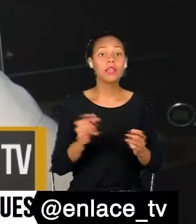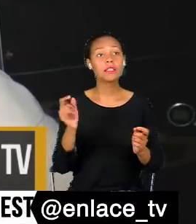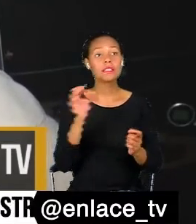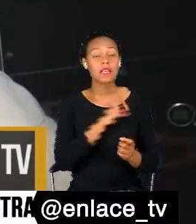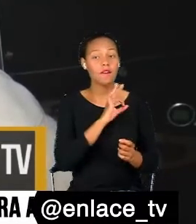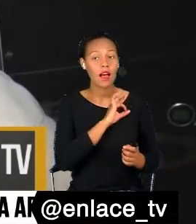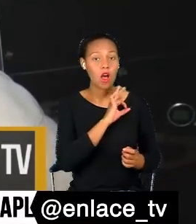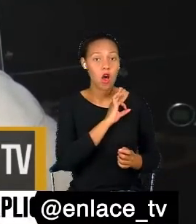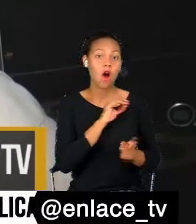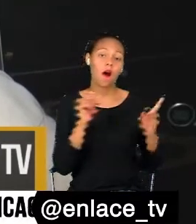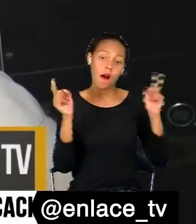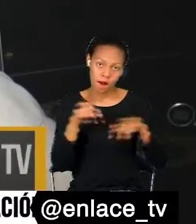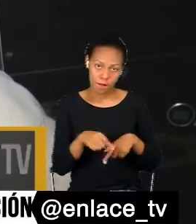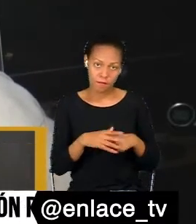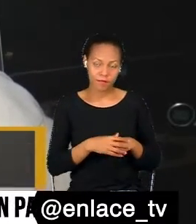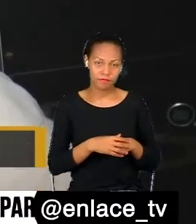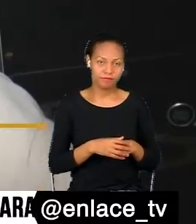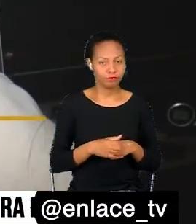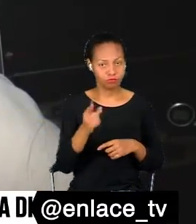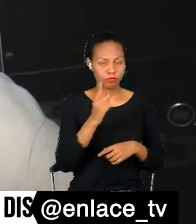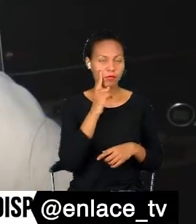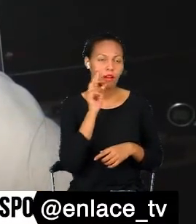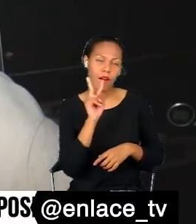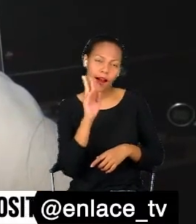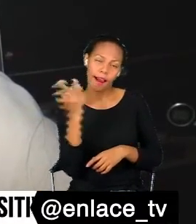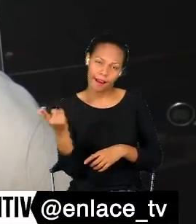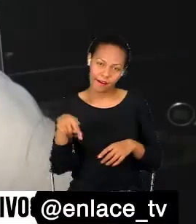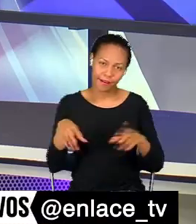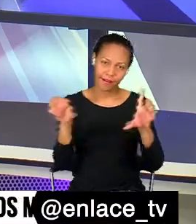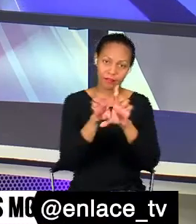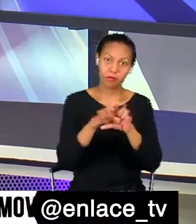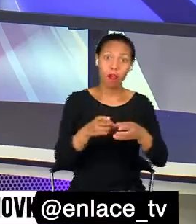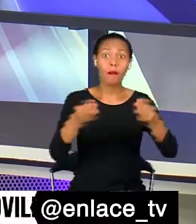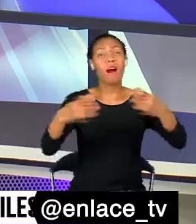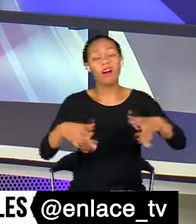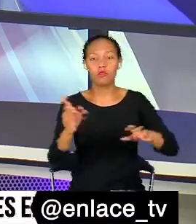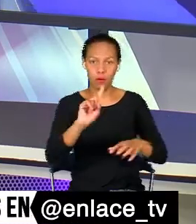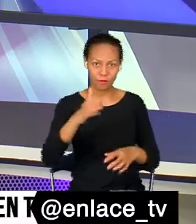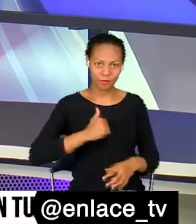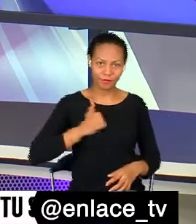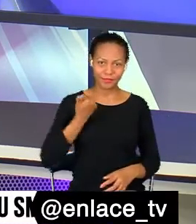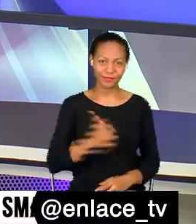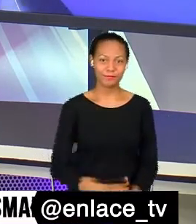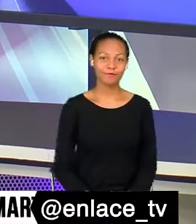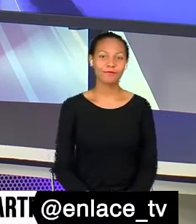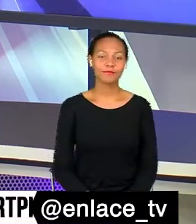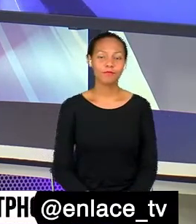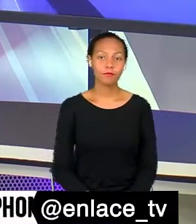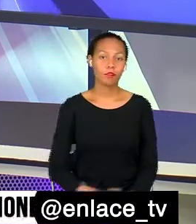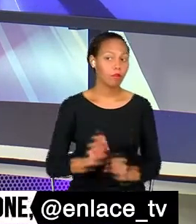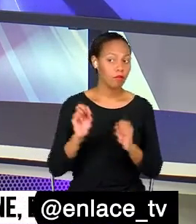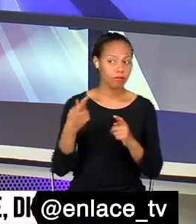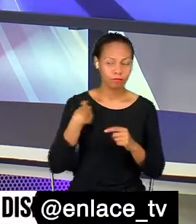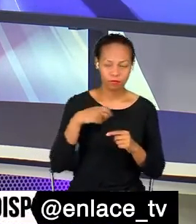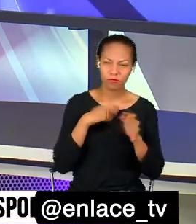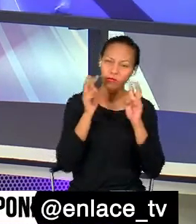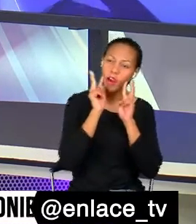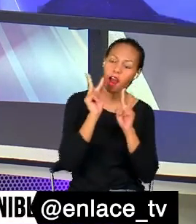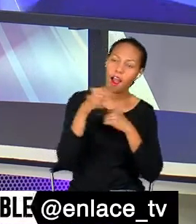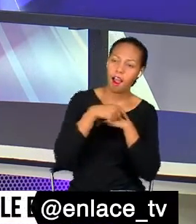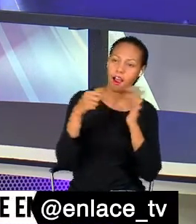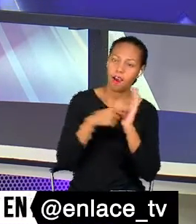Nos pueden estar viendo por Enlace Televisión y no se lo pierdan. Ahí estaremos muy pendientes de Filmanía y